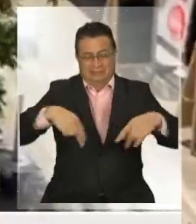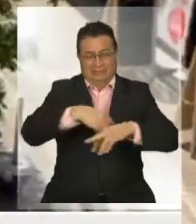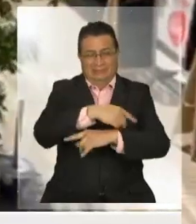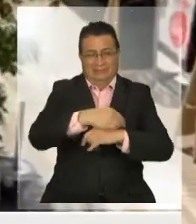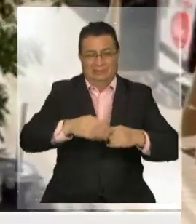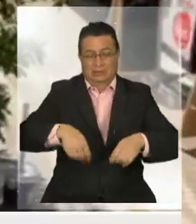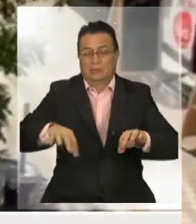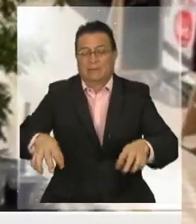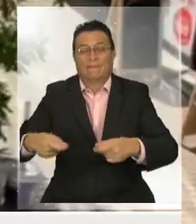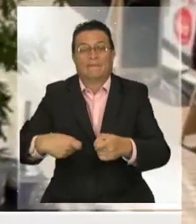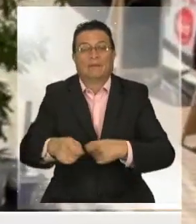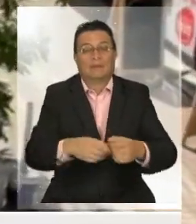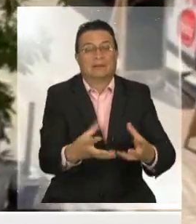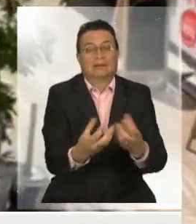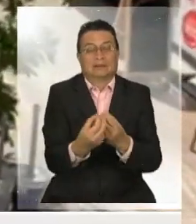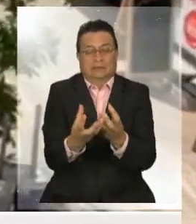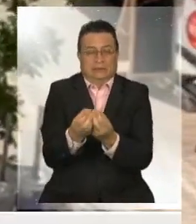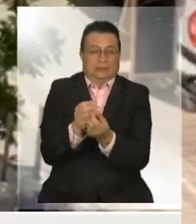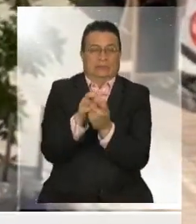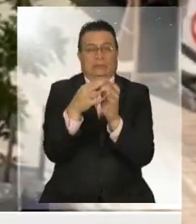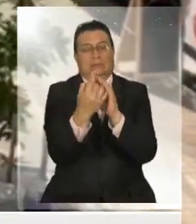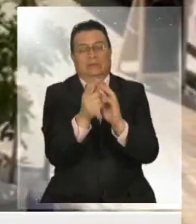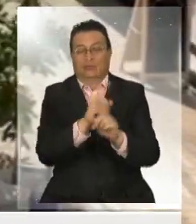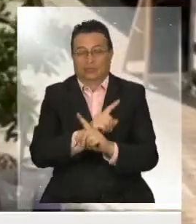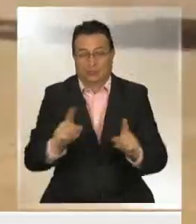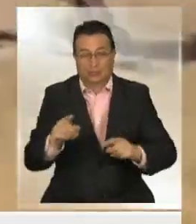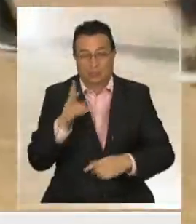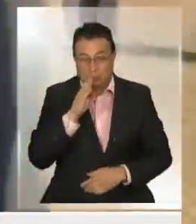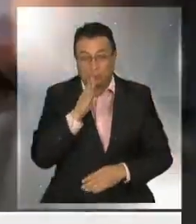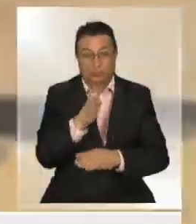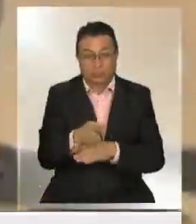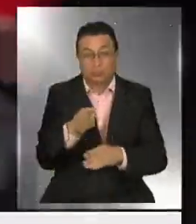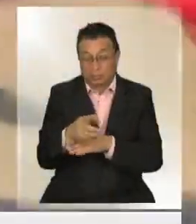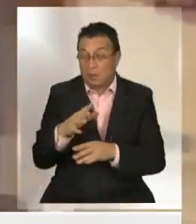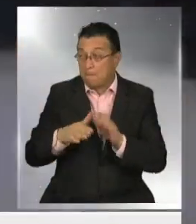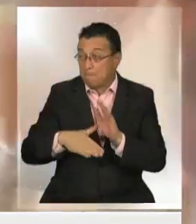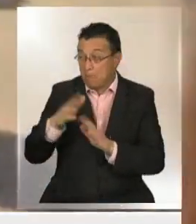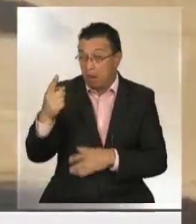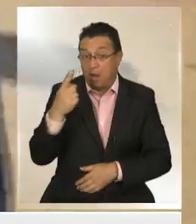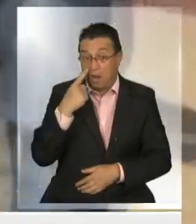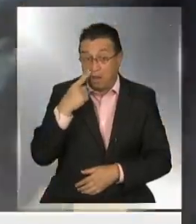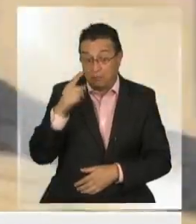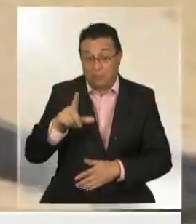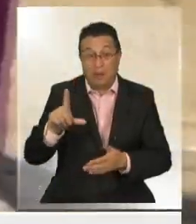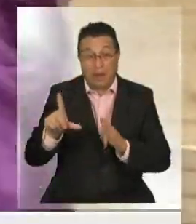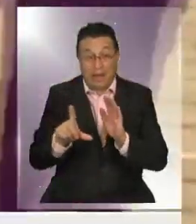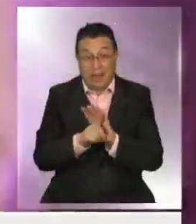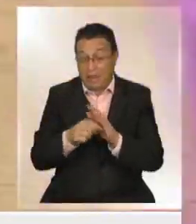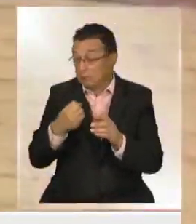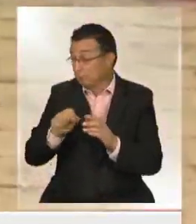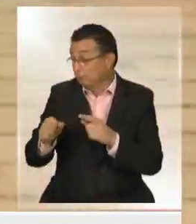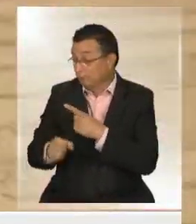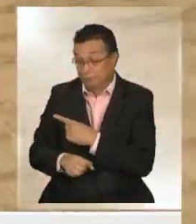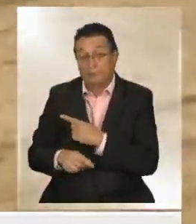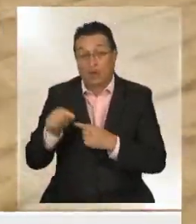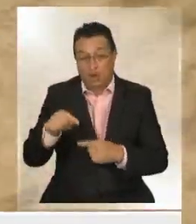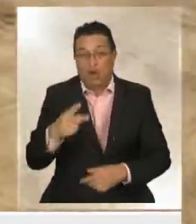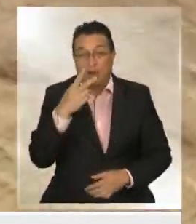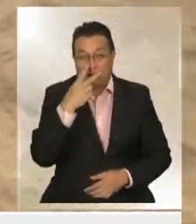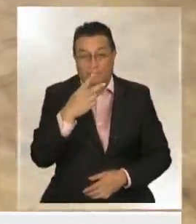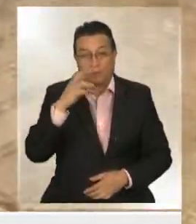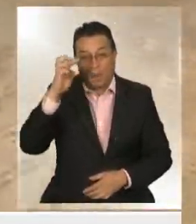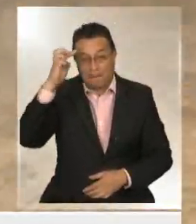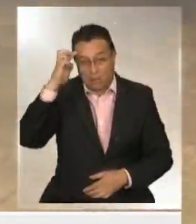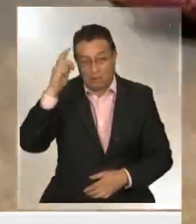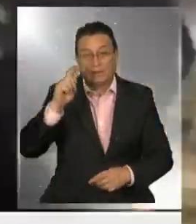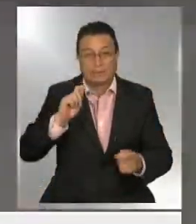mercancía que genere aglomeraciones. En un breve paseo por los sectores más expuestos al comercio ilegal, ya se podía notar hoy en Providencia